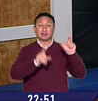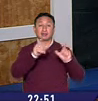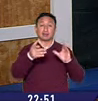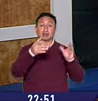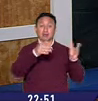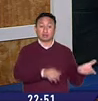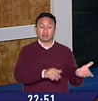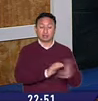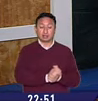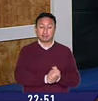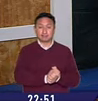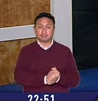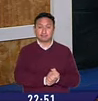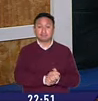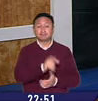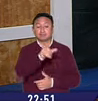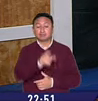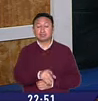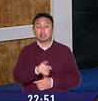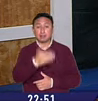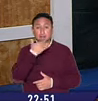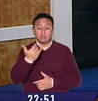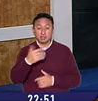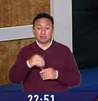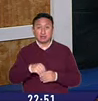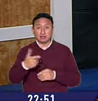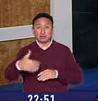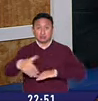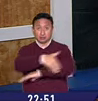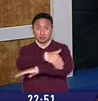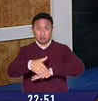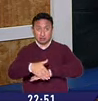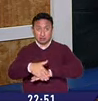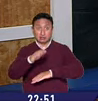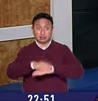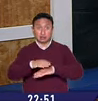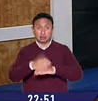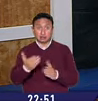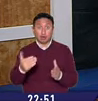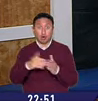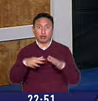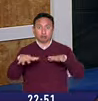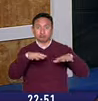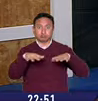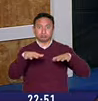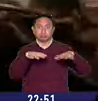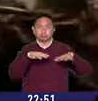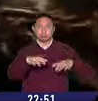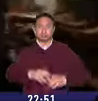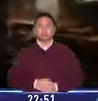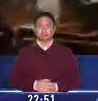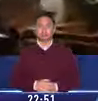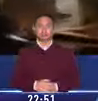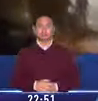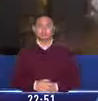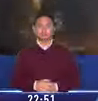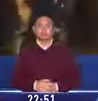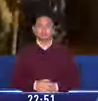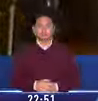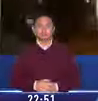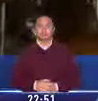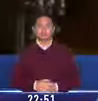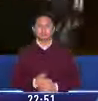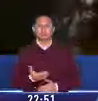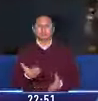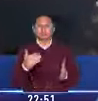Los sobrevivientes prefieren permanecer en las calles ante el miedo de nuevas réplicas. Un nuevo